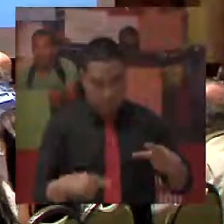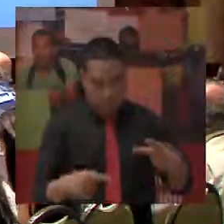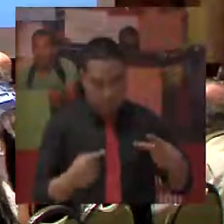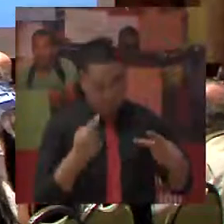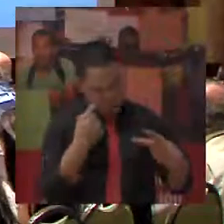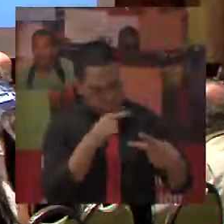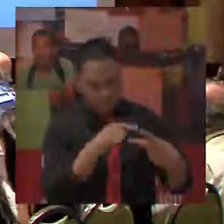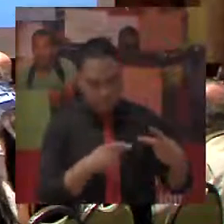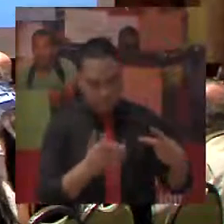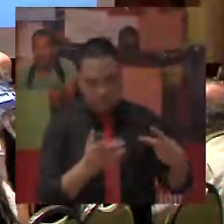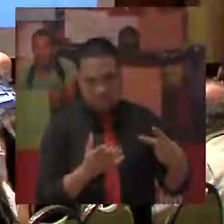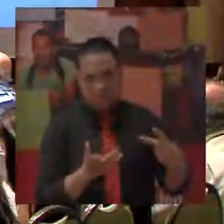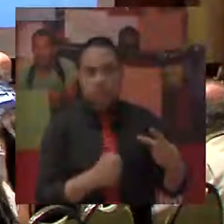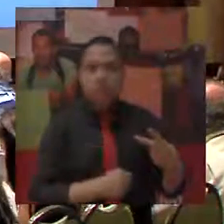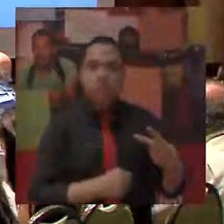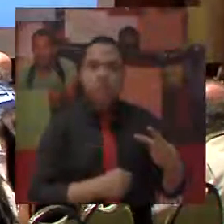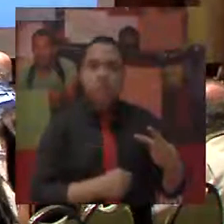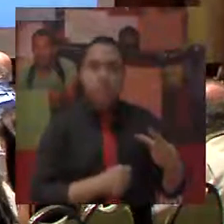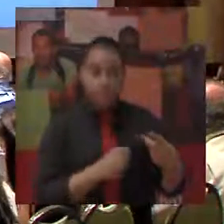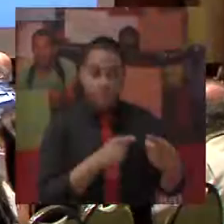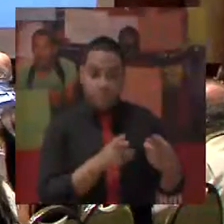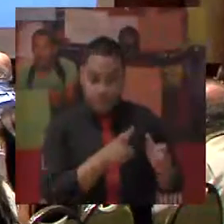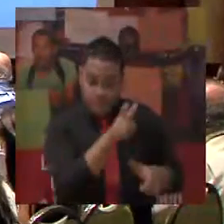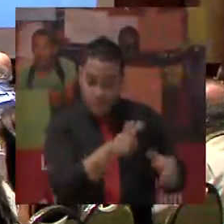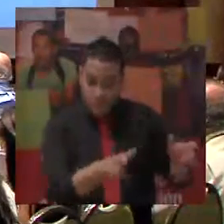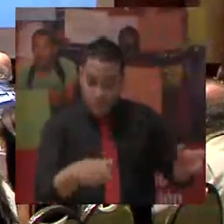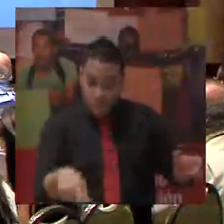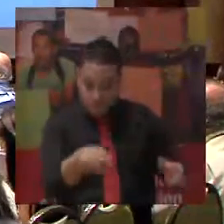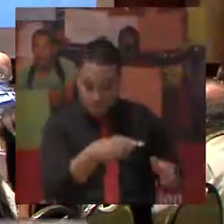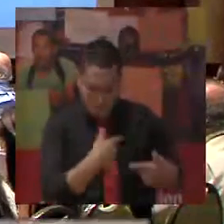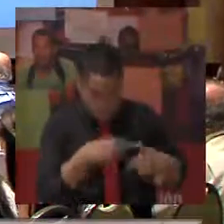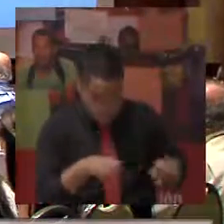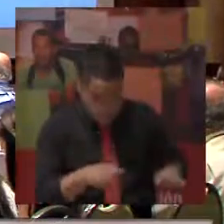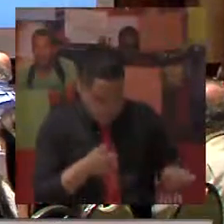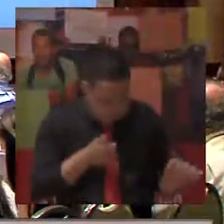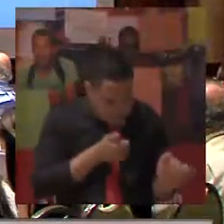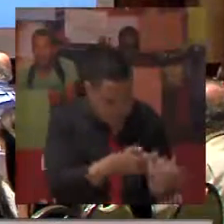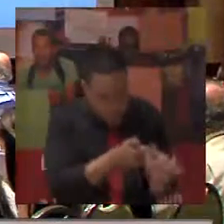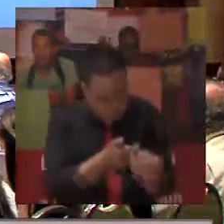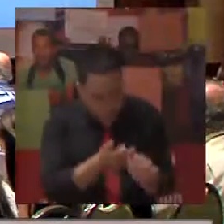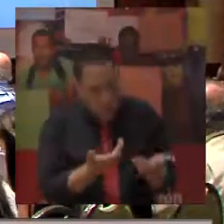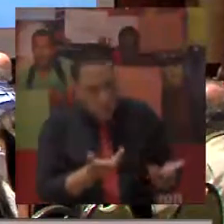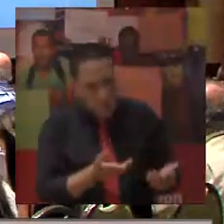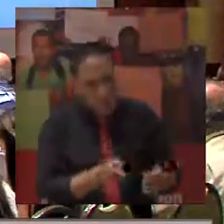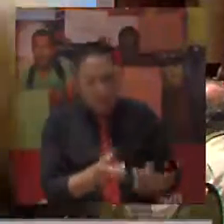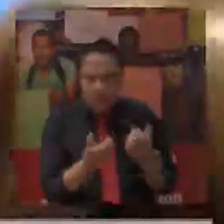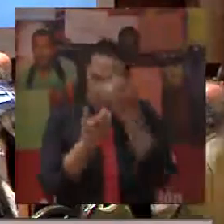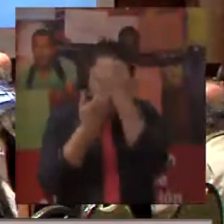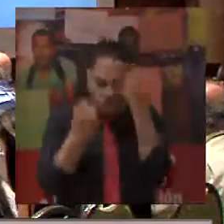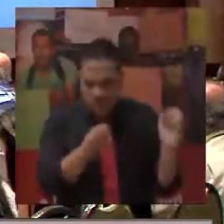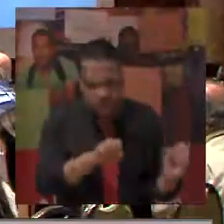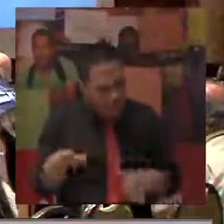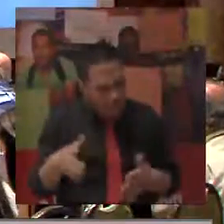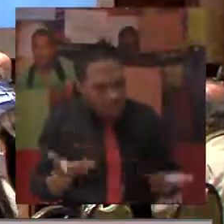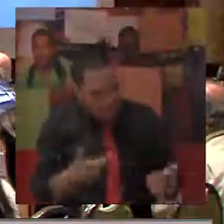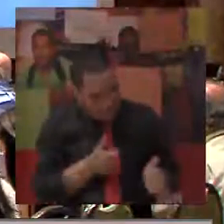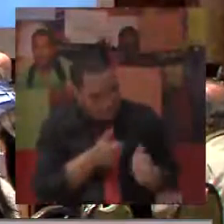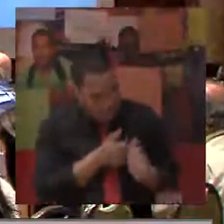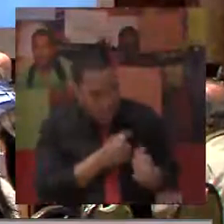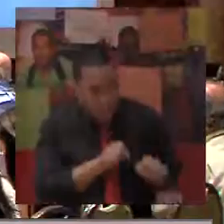aspectos fundamentales. Estas personas que nos permitieron acompañarlas en su camino de regreso a la legalidad, más